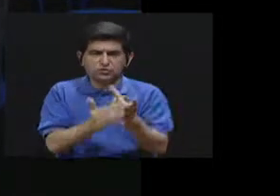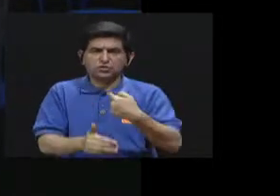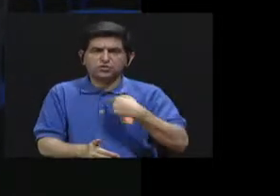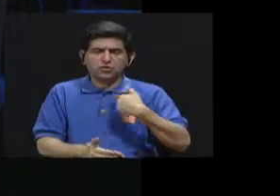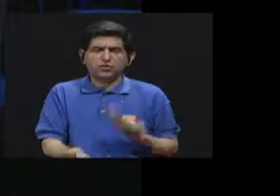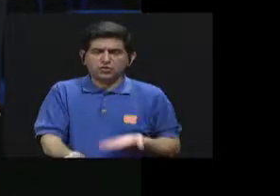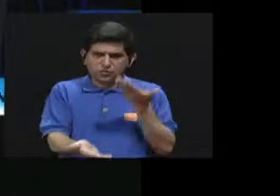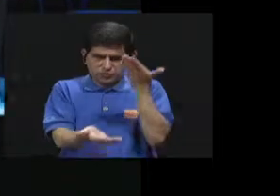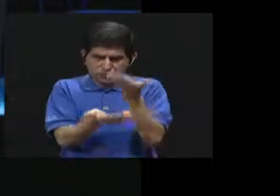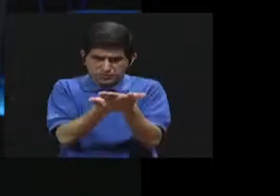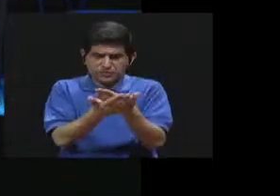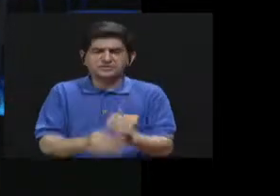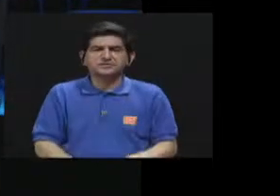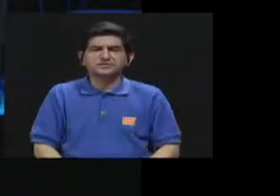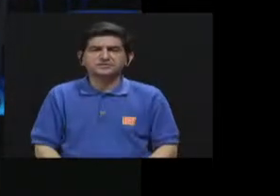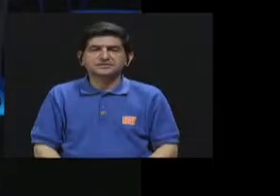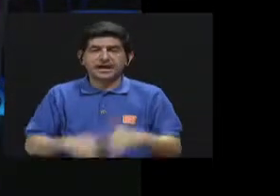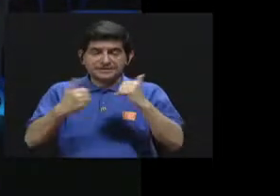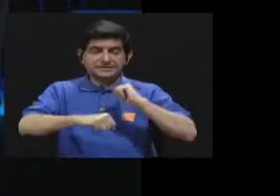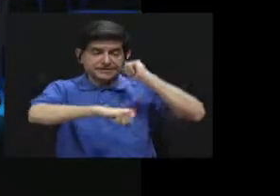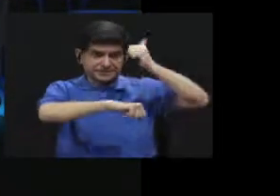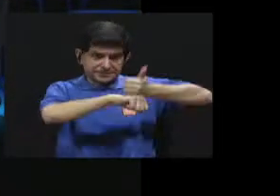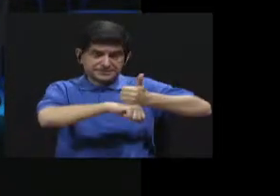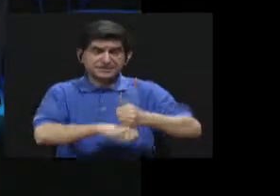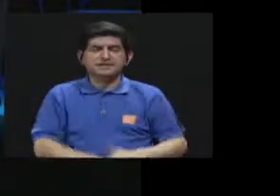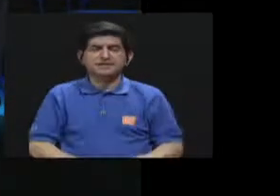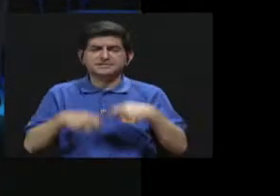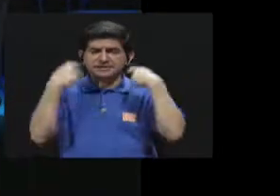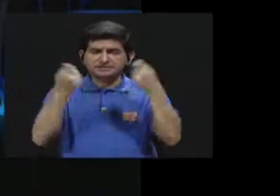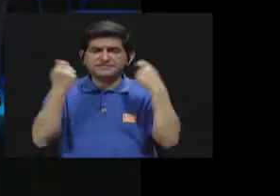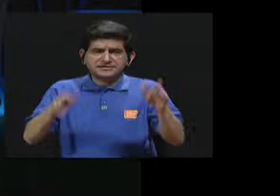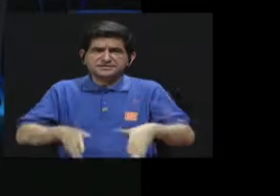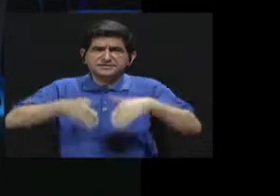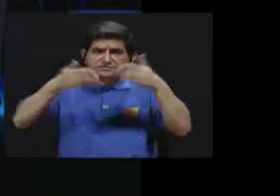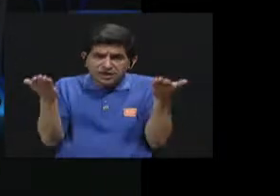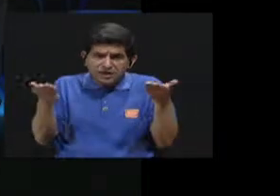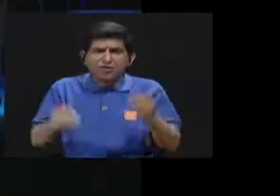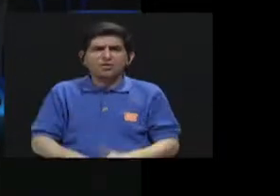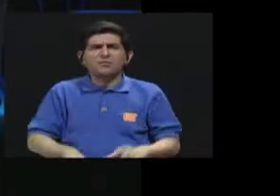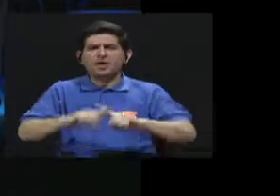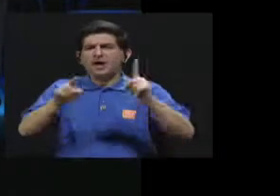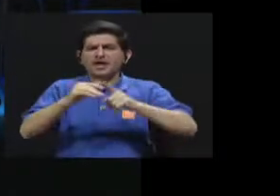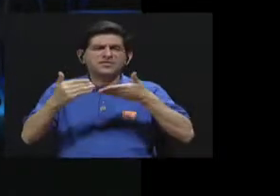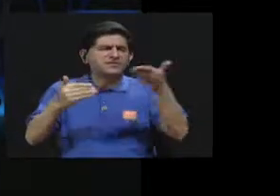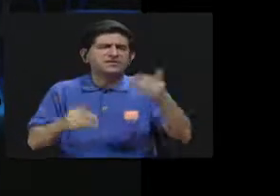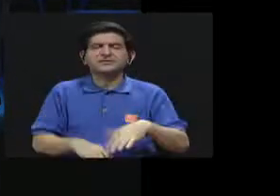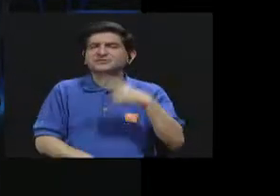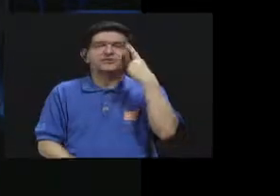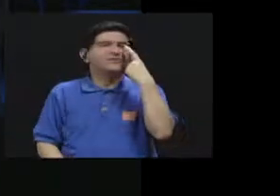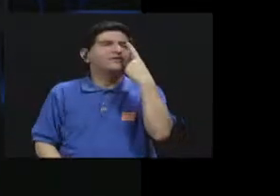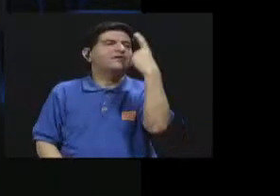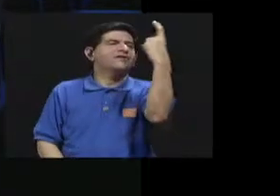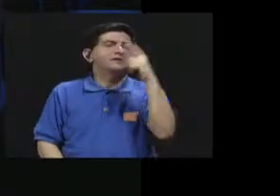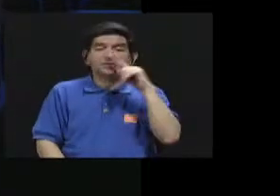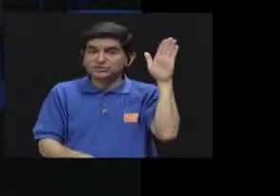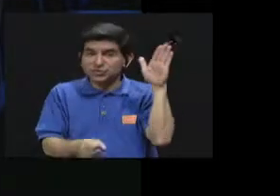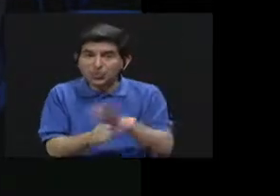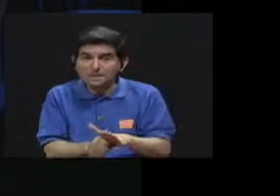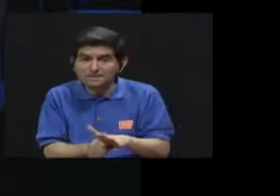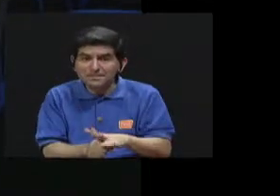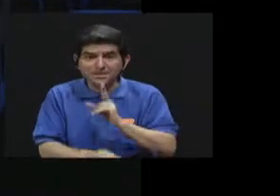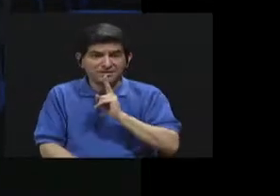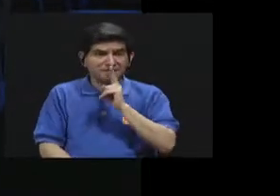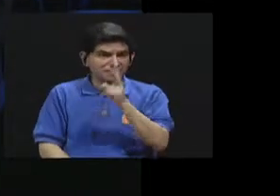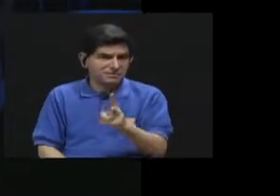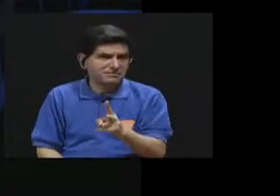reto realmente. El lograr cubrir de la mejor manera posible todo lo que uno se propone, porque cuando se plantea cómo va a ser